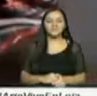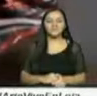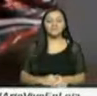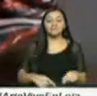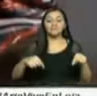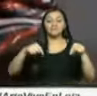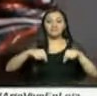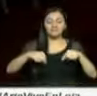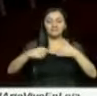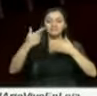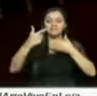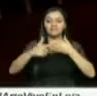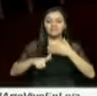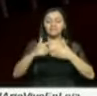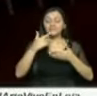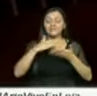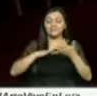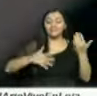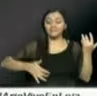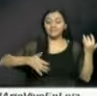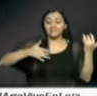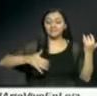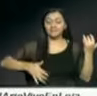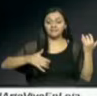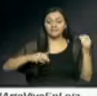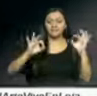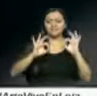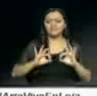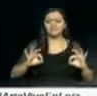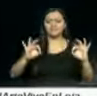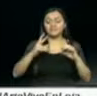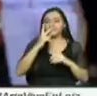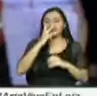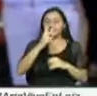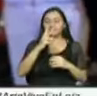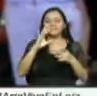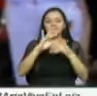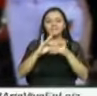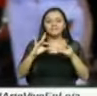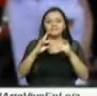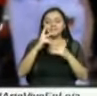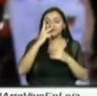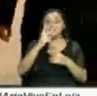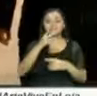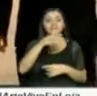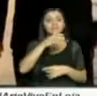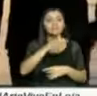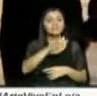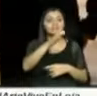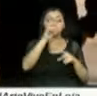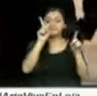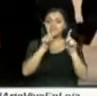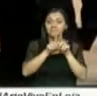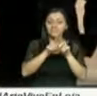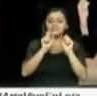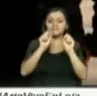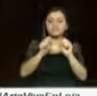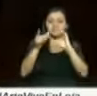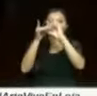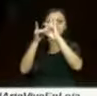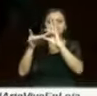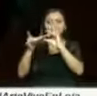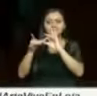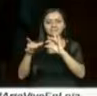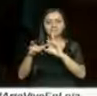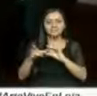Aquí, el que no toca la guitarra puede cantar una canción. El que no canta una canción puede escribir un